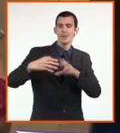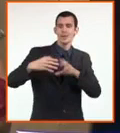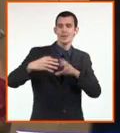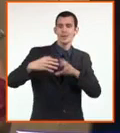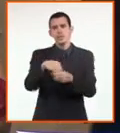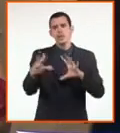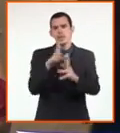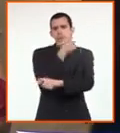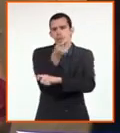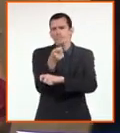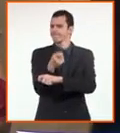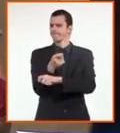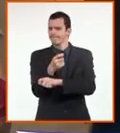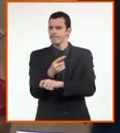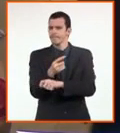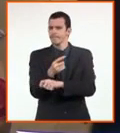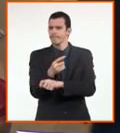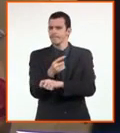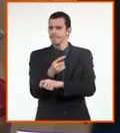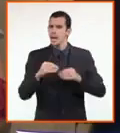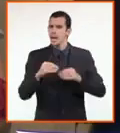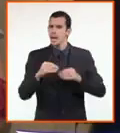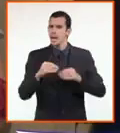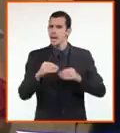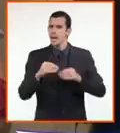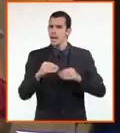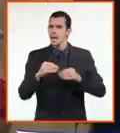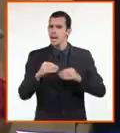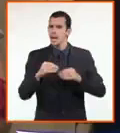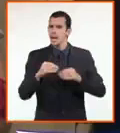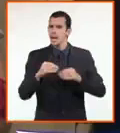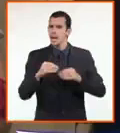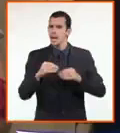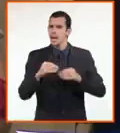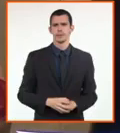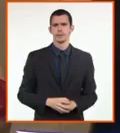permite distinguir a los universitarios cubanos en dos